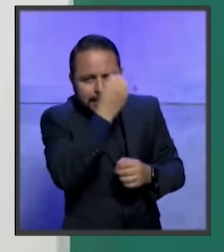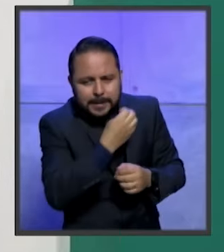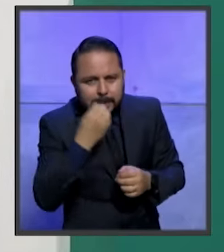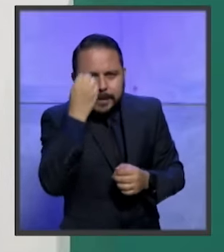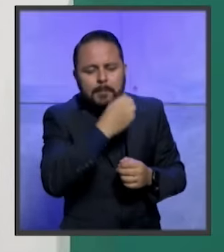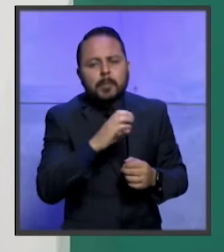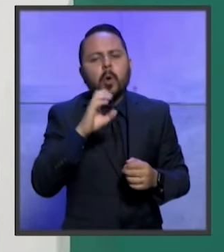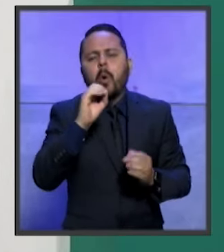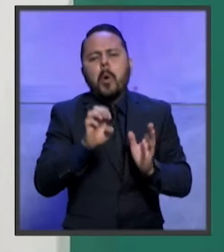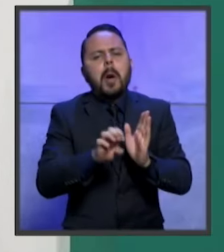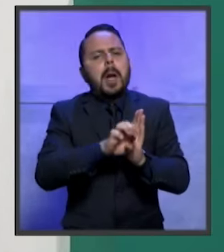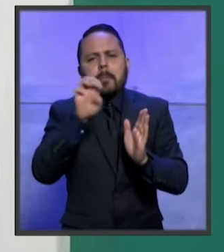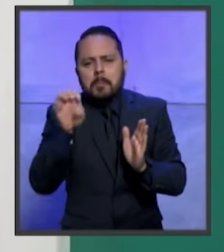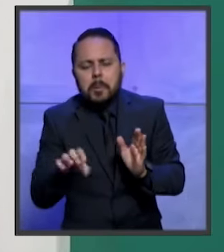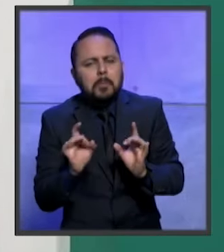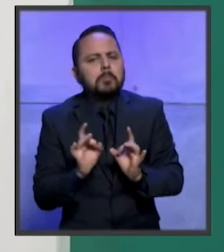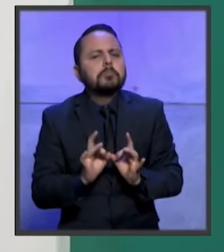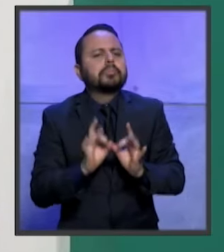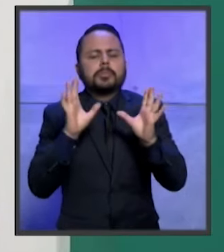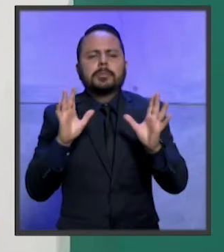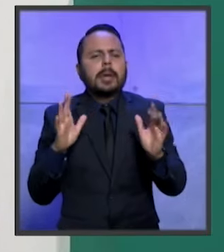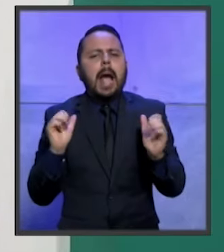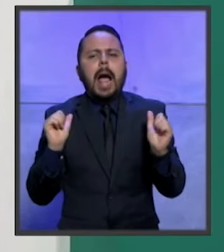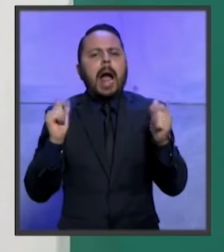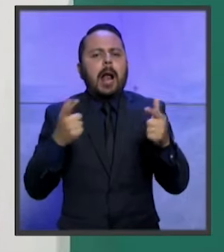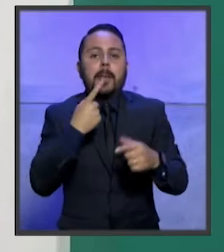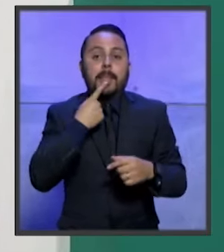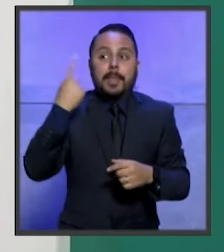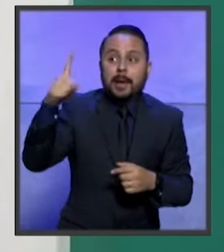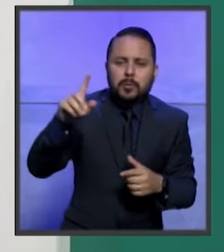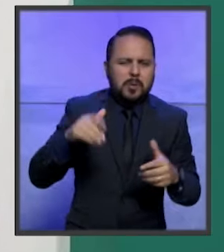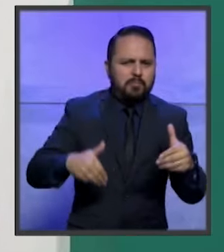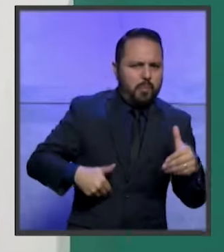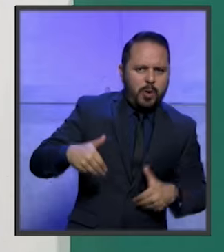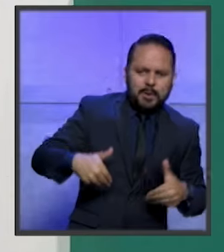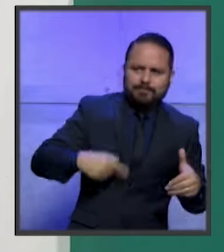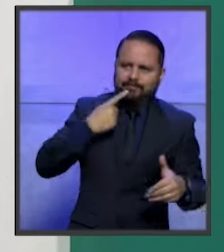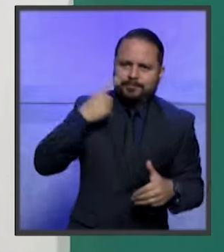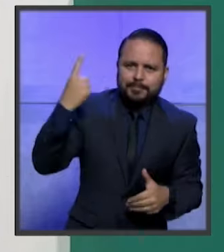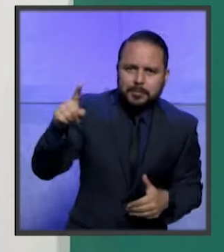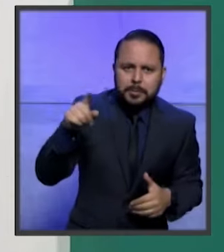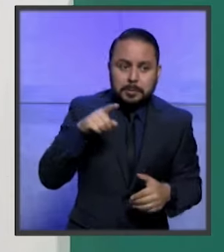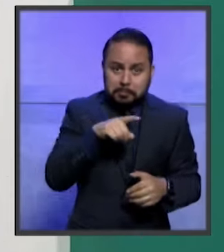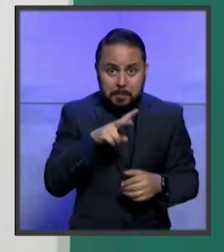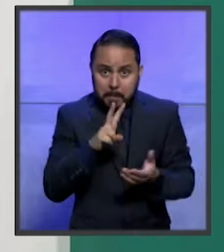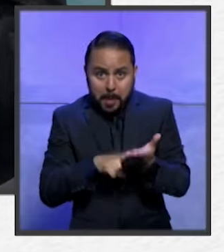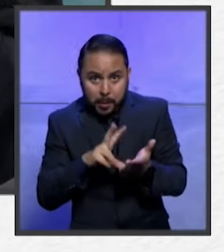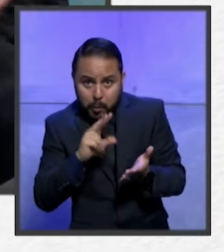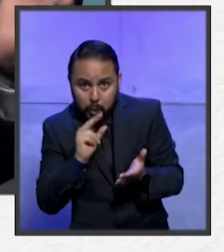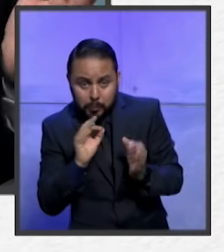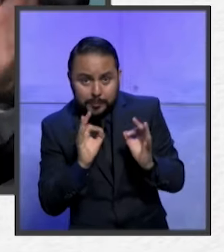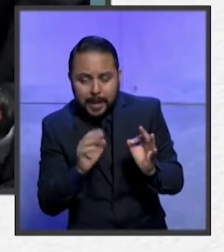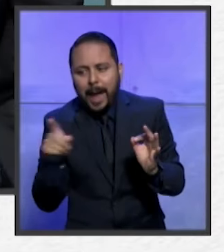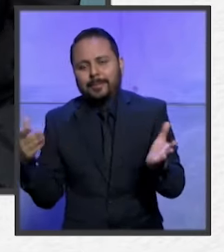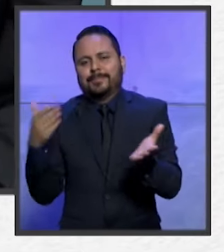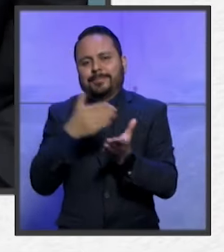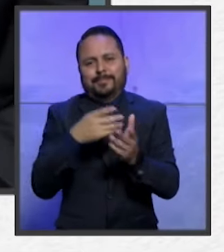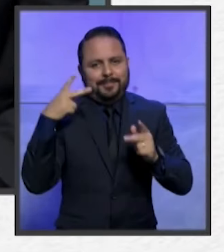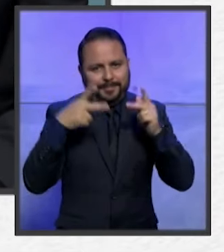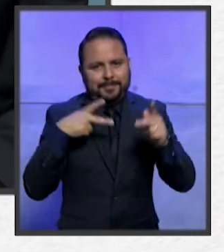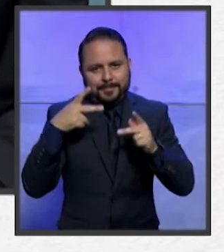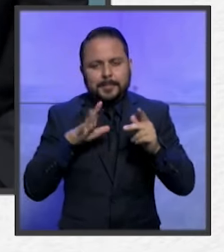inspecciones o si se llega a presentar alguna denuncia o queja que resultara infundada Pues también ahí está